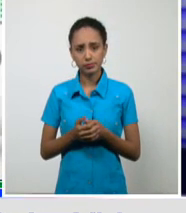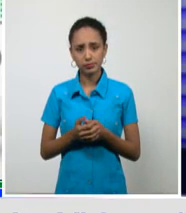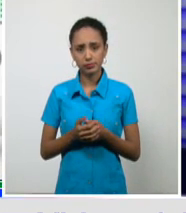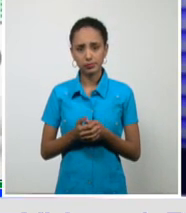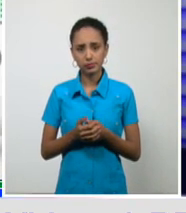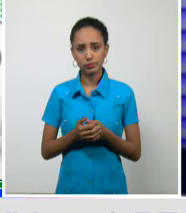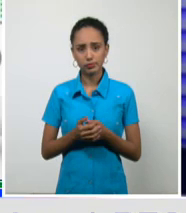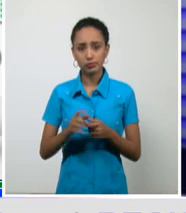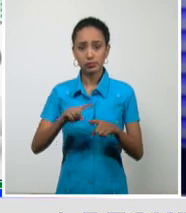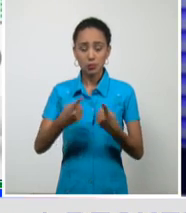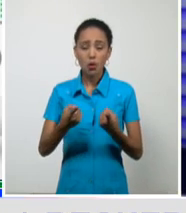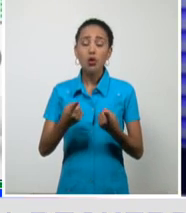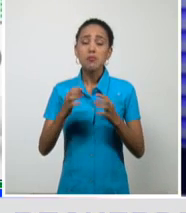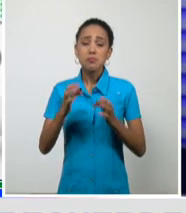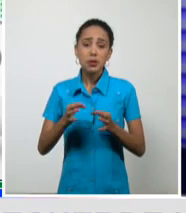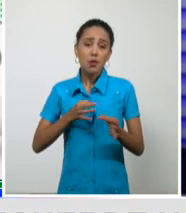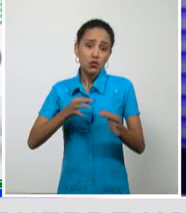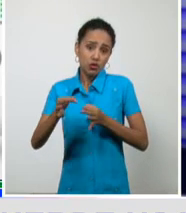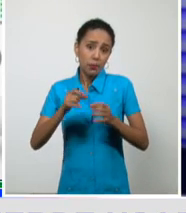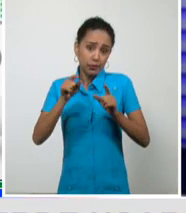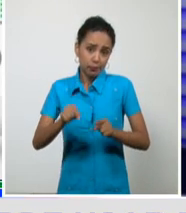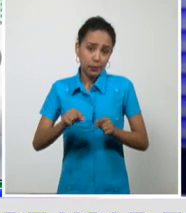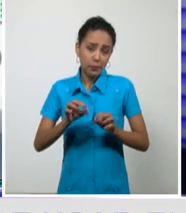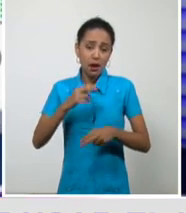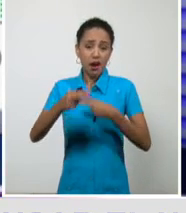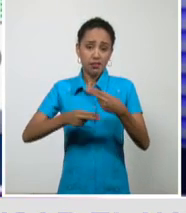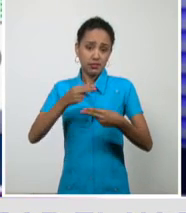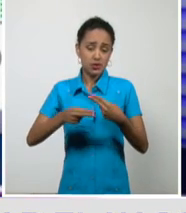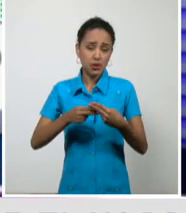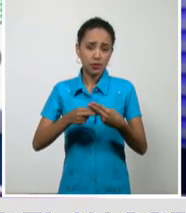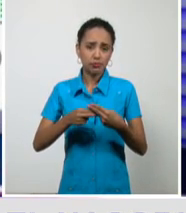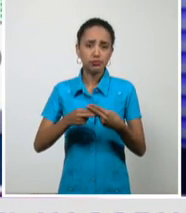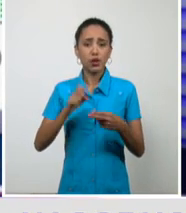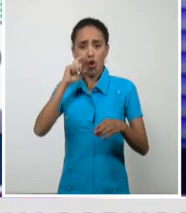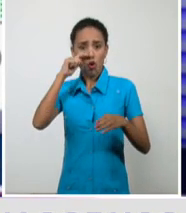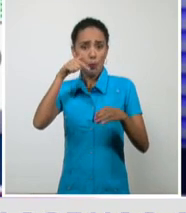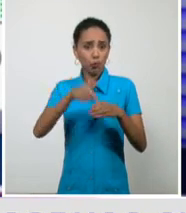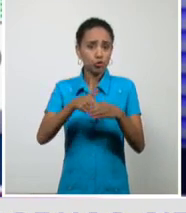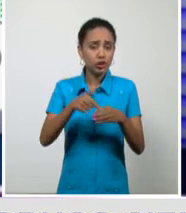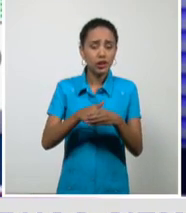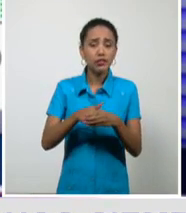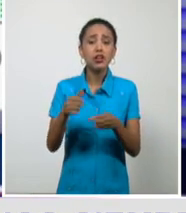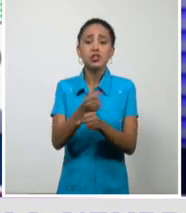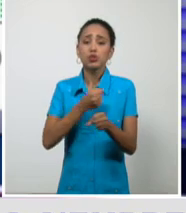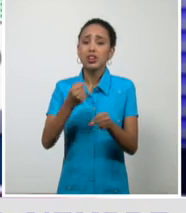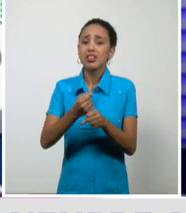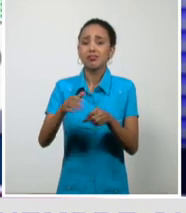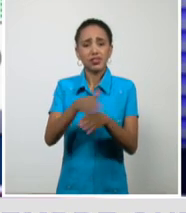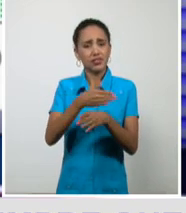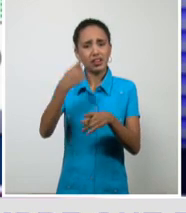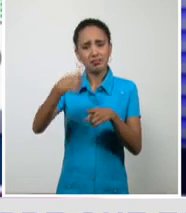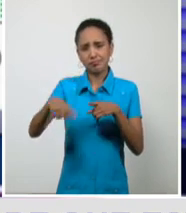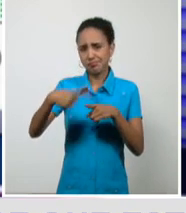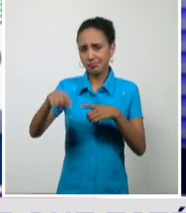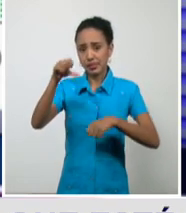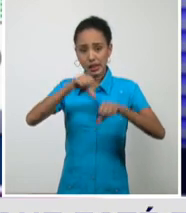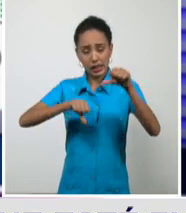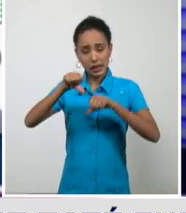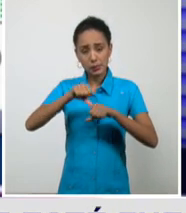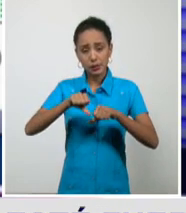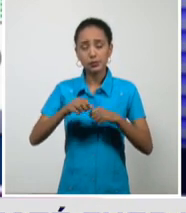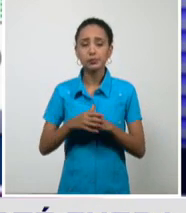operación, del funcionamiento de ellas, se mueven combustibles, se utilizan sustancias químicas y esto no está exento de